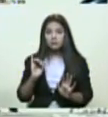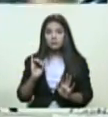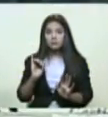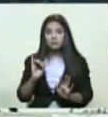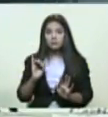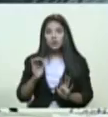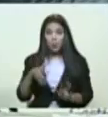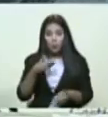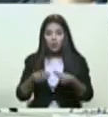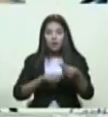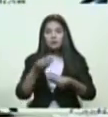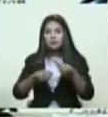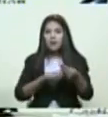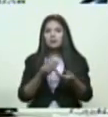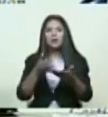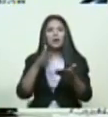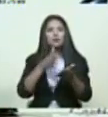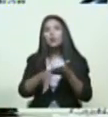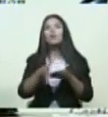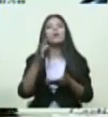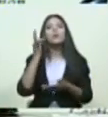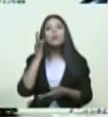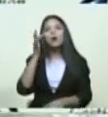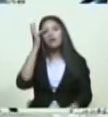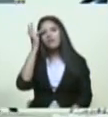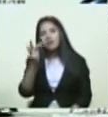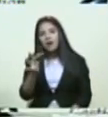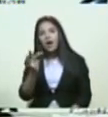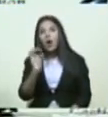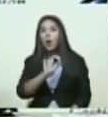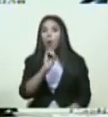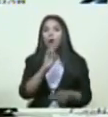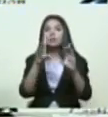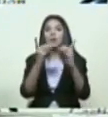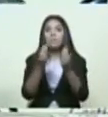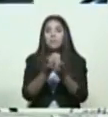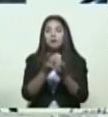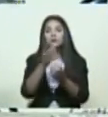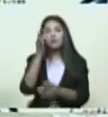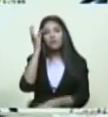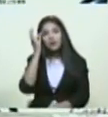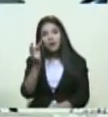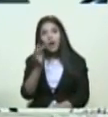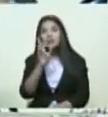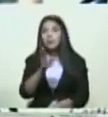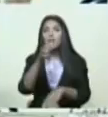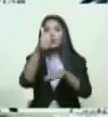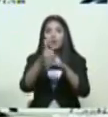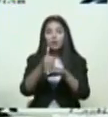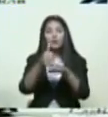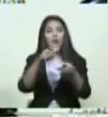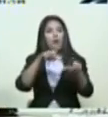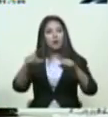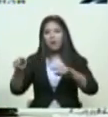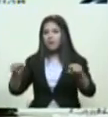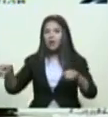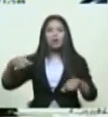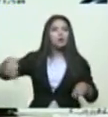Puede hacerse ante la ciudadana vicefiscal, ante el despacho del ciudadano fiscal y de los directores generales, que todos han